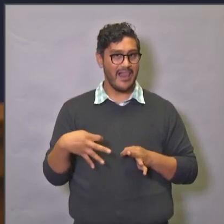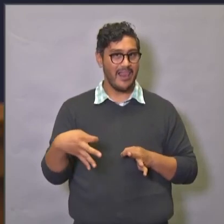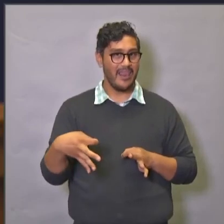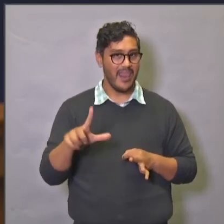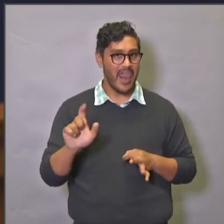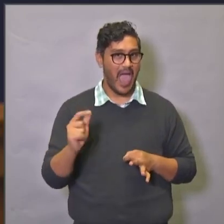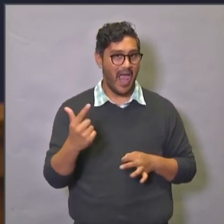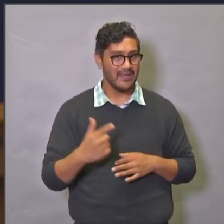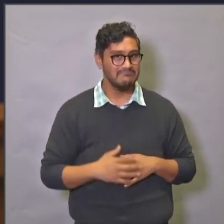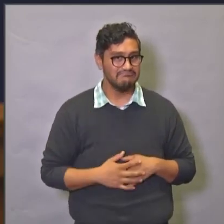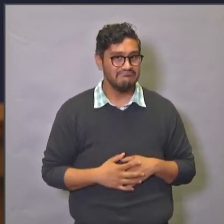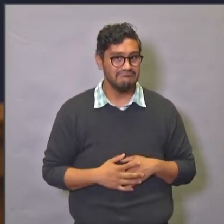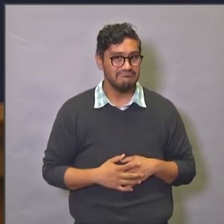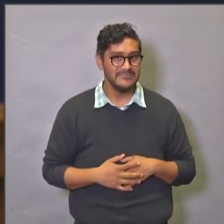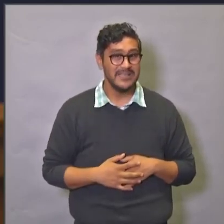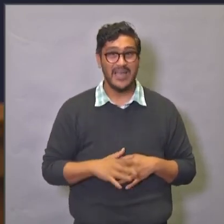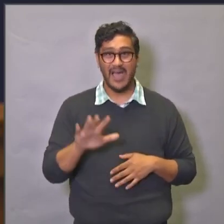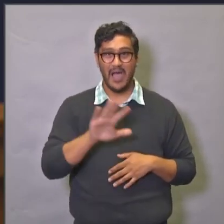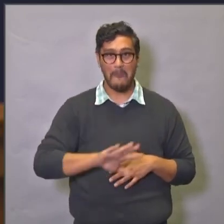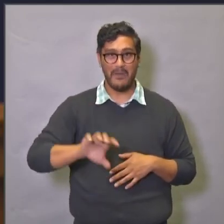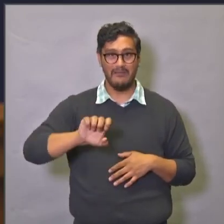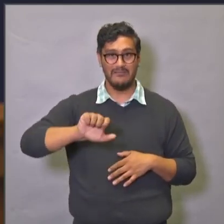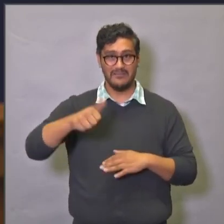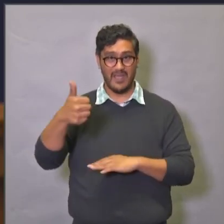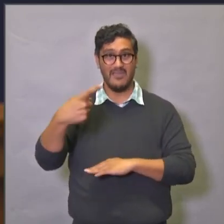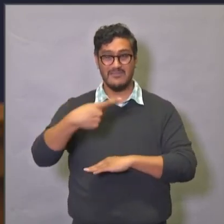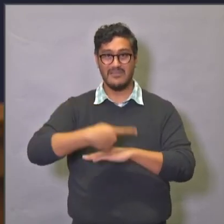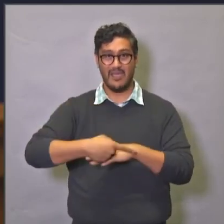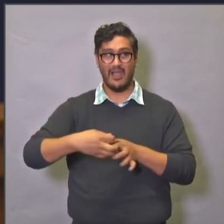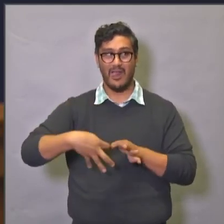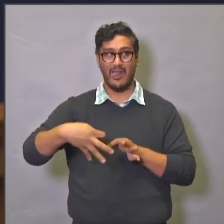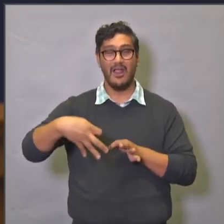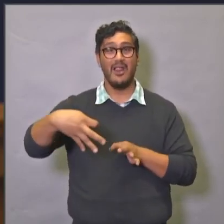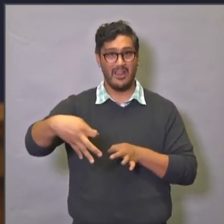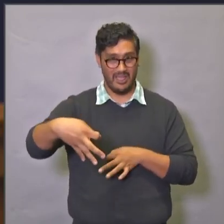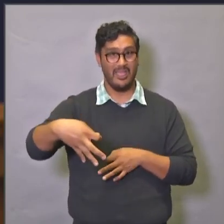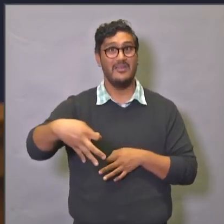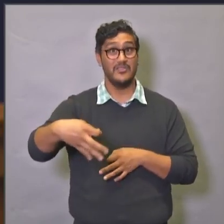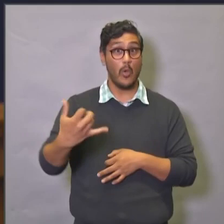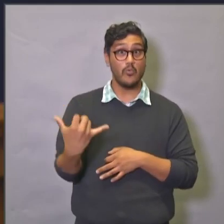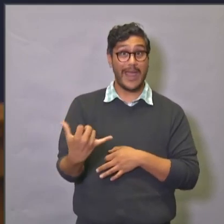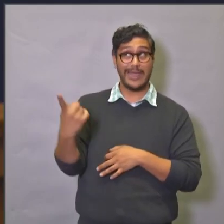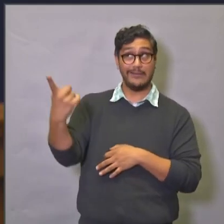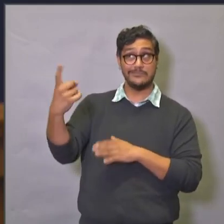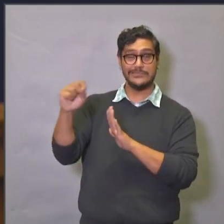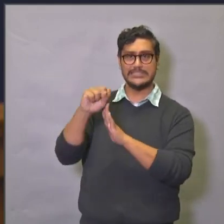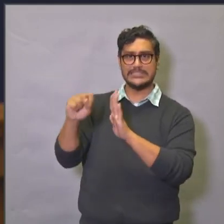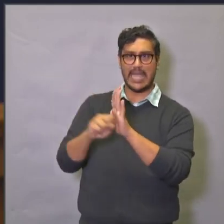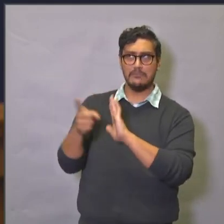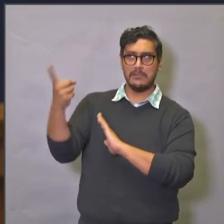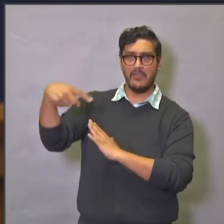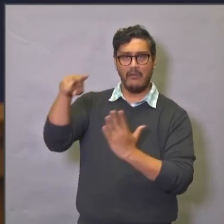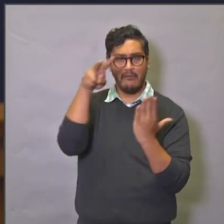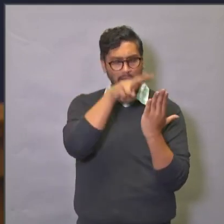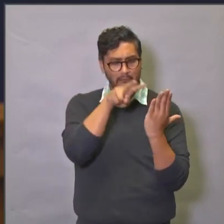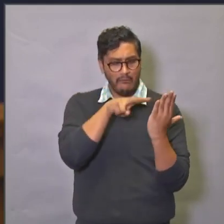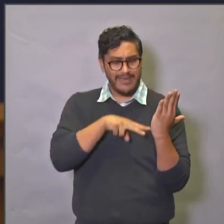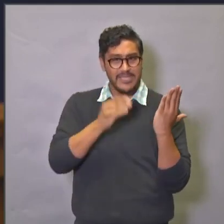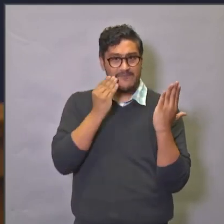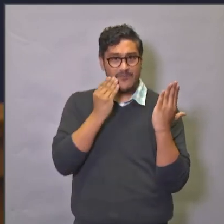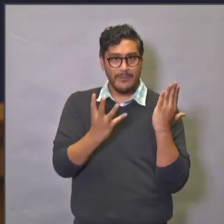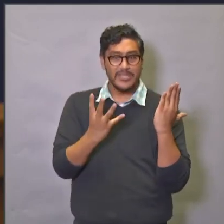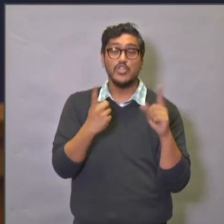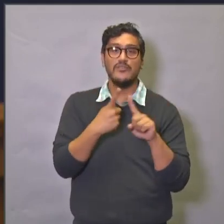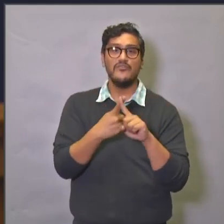hay un retraso como de 10 días más o menos. Así que ellos están viendo los datos de